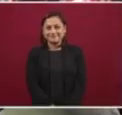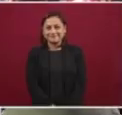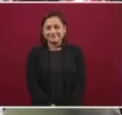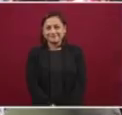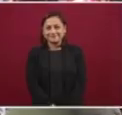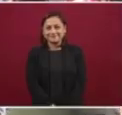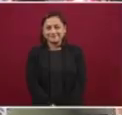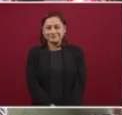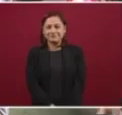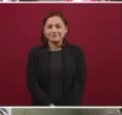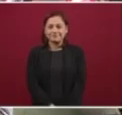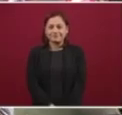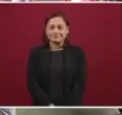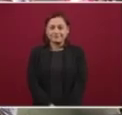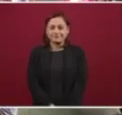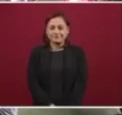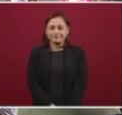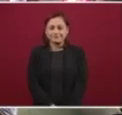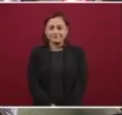Ahora sí.